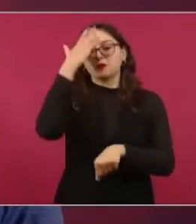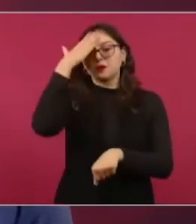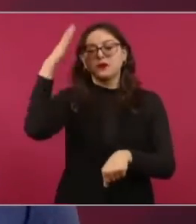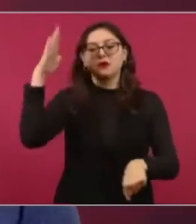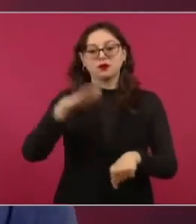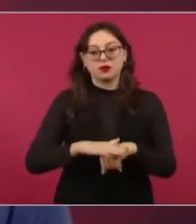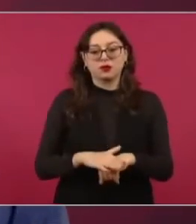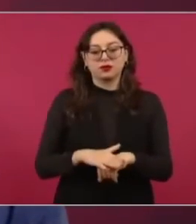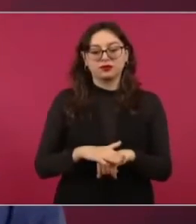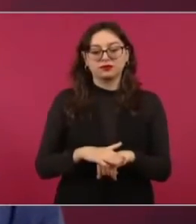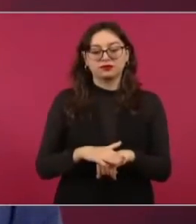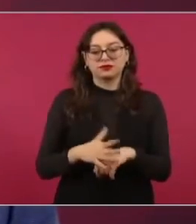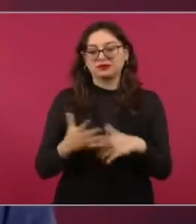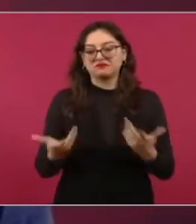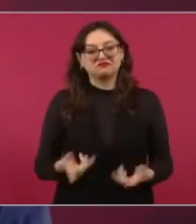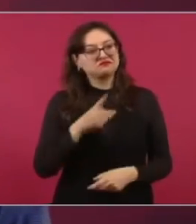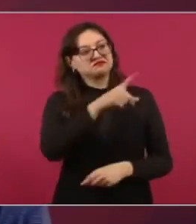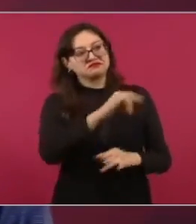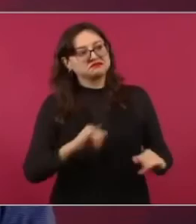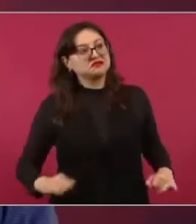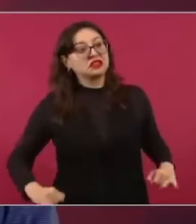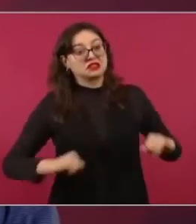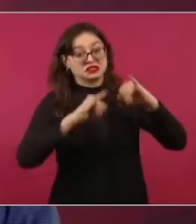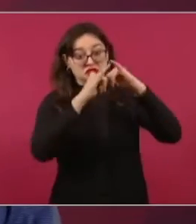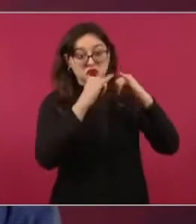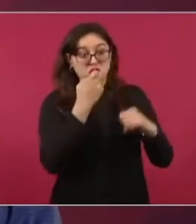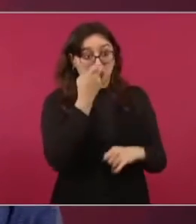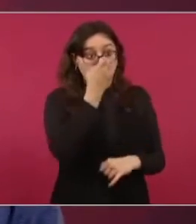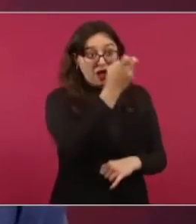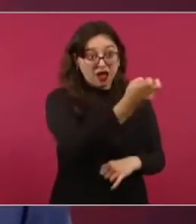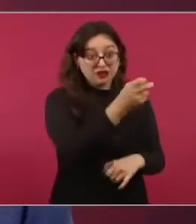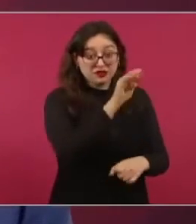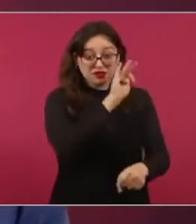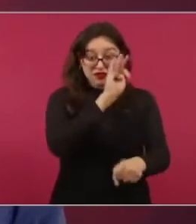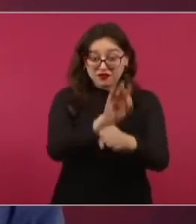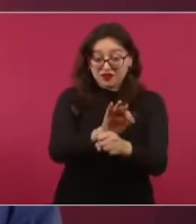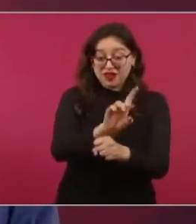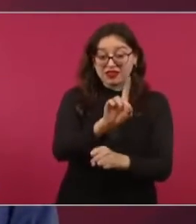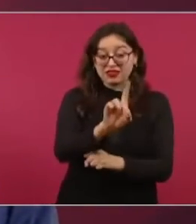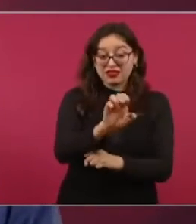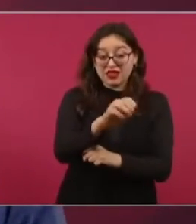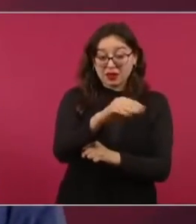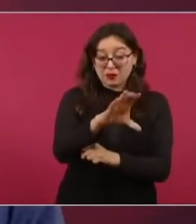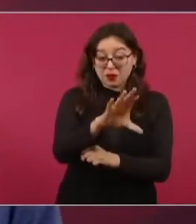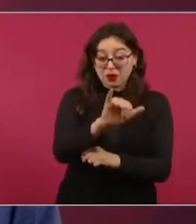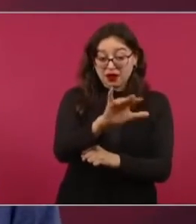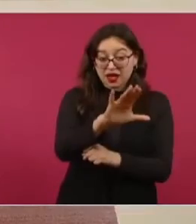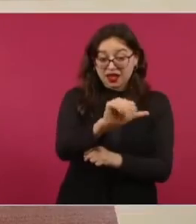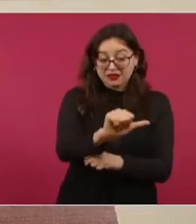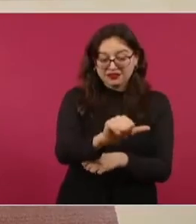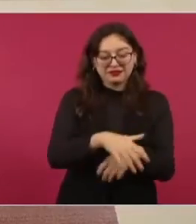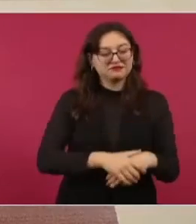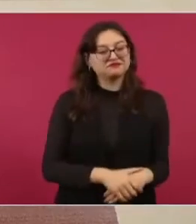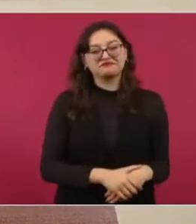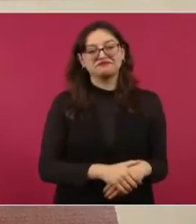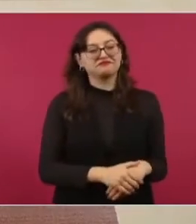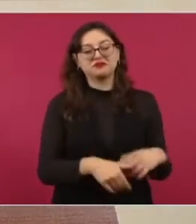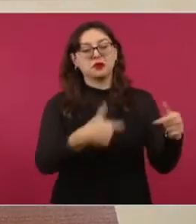O sea, no son los organismos electorales, no son las cúpulas del poder económico, poder